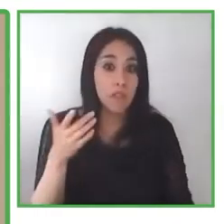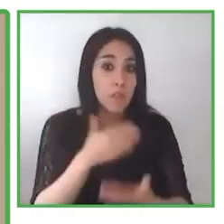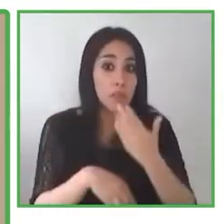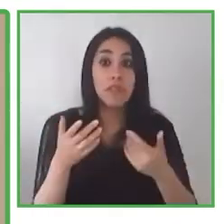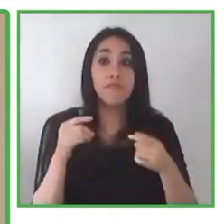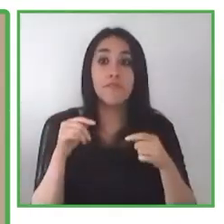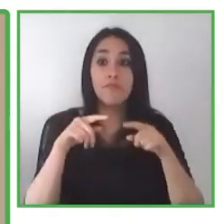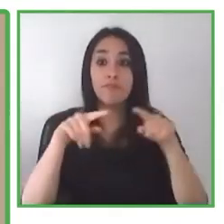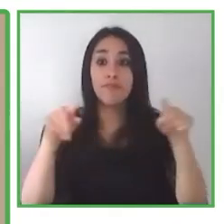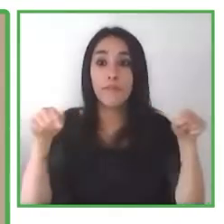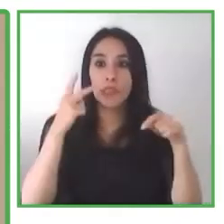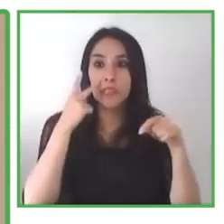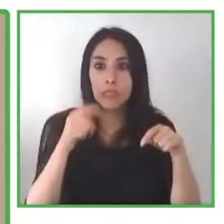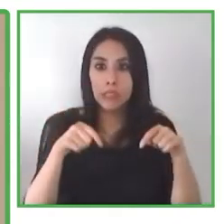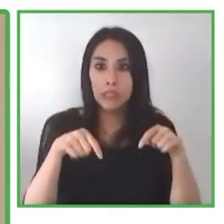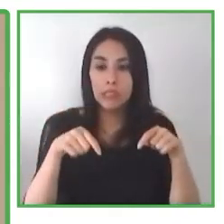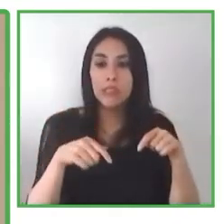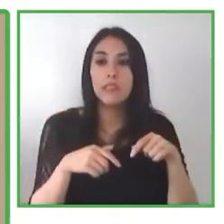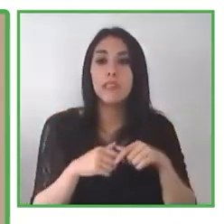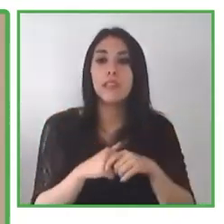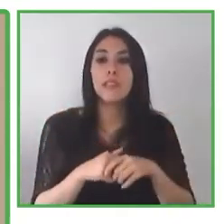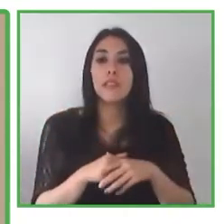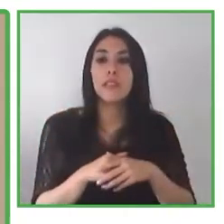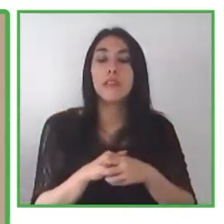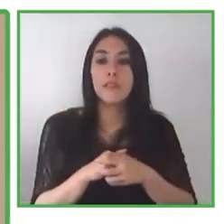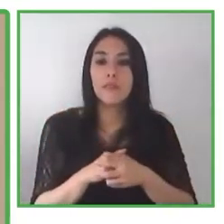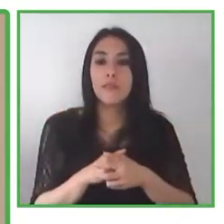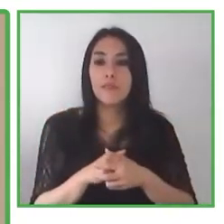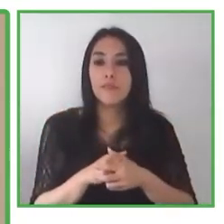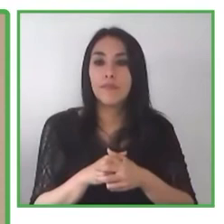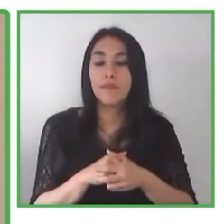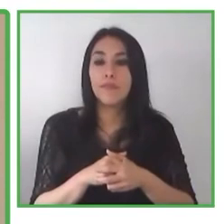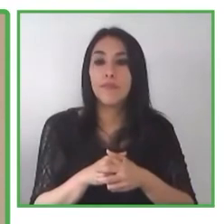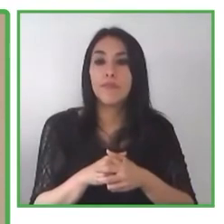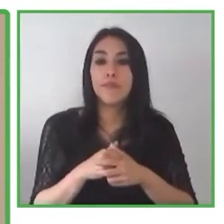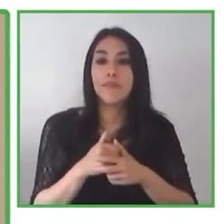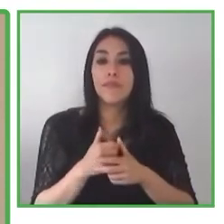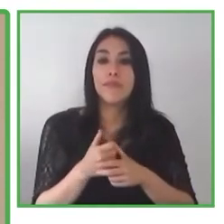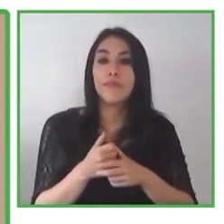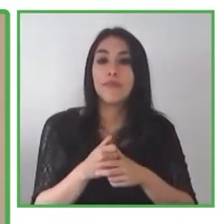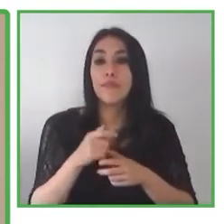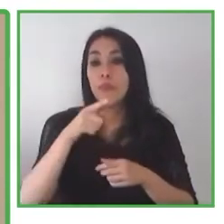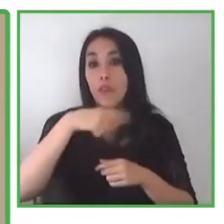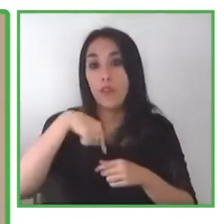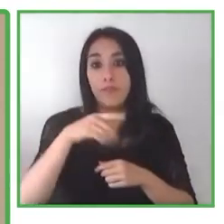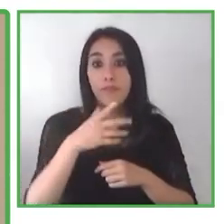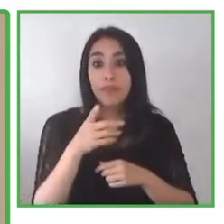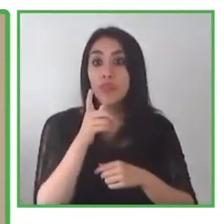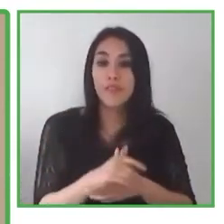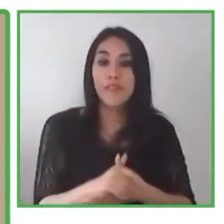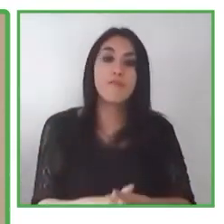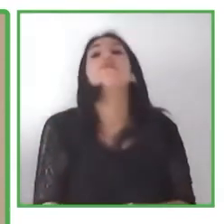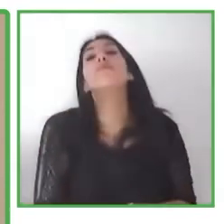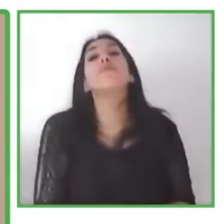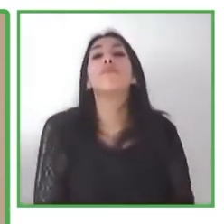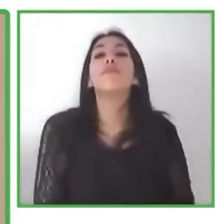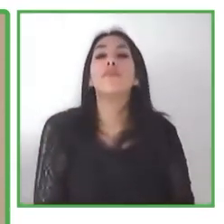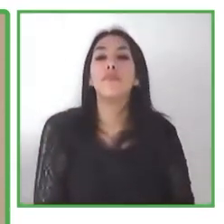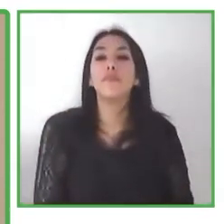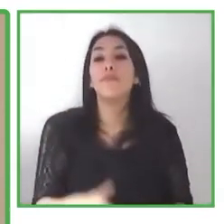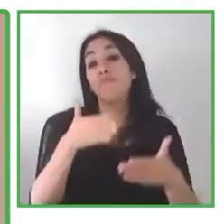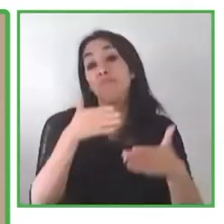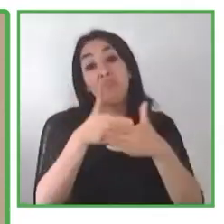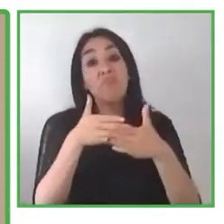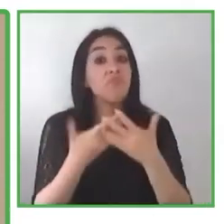con discapacidad. Sin embargo, eso no significa que tengamos que dejar de eliminar las